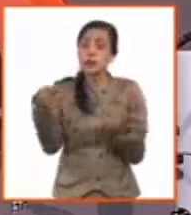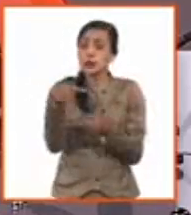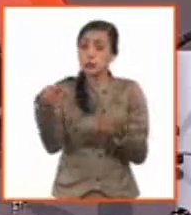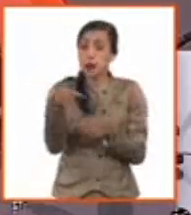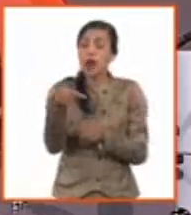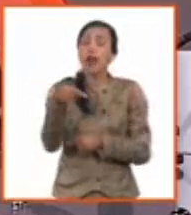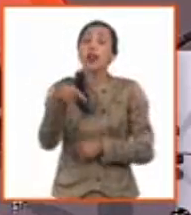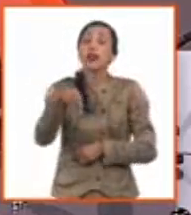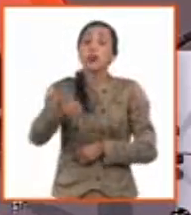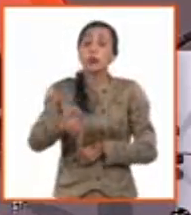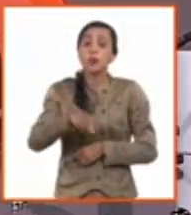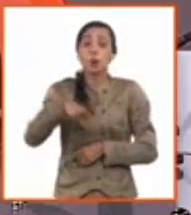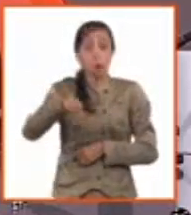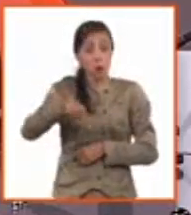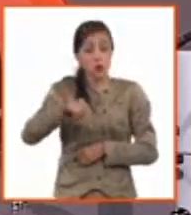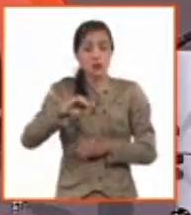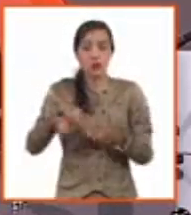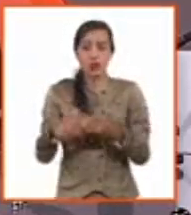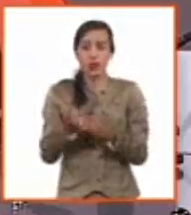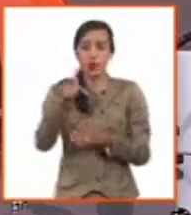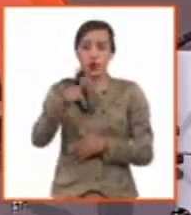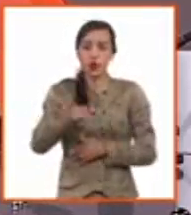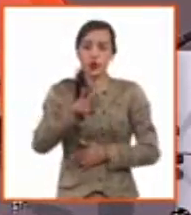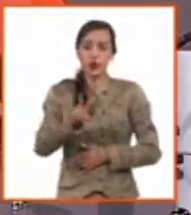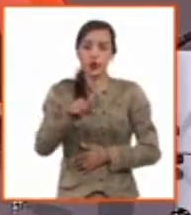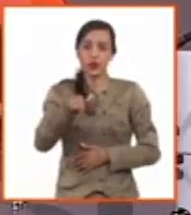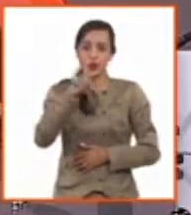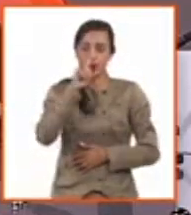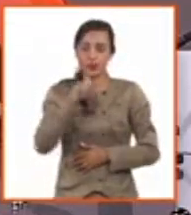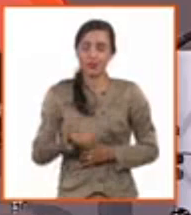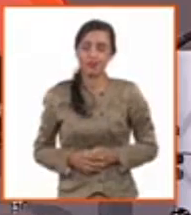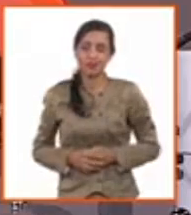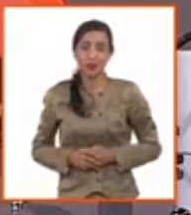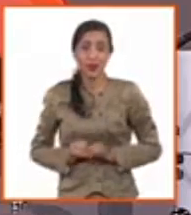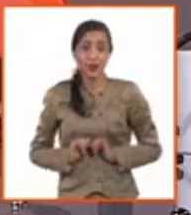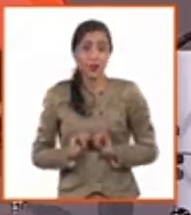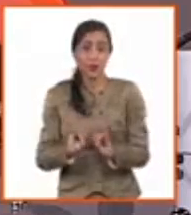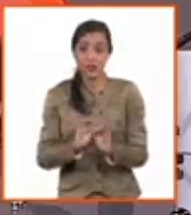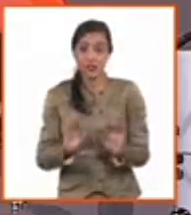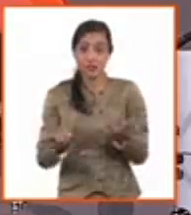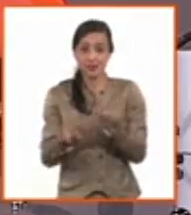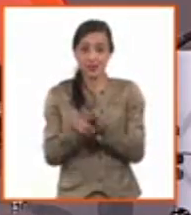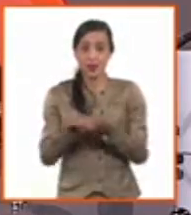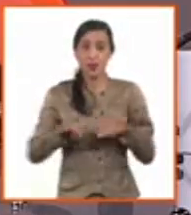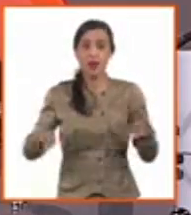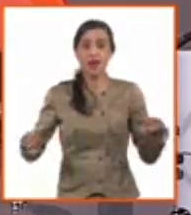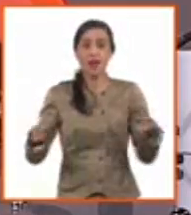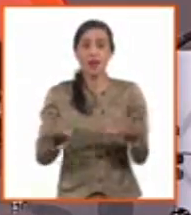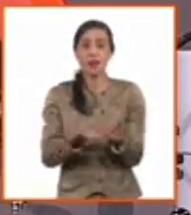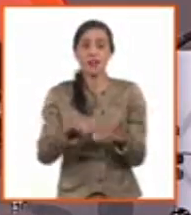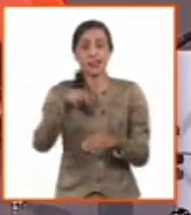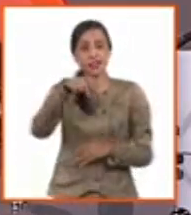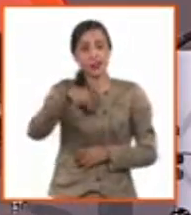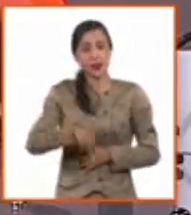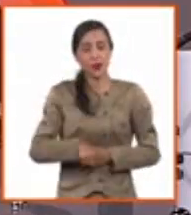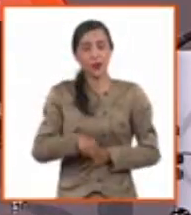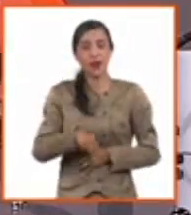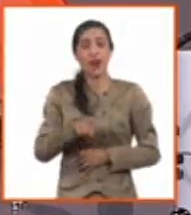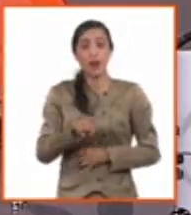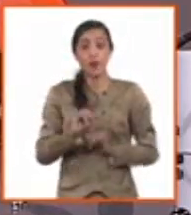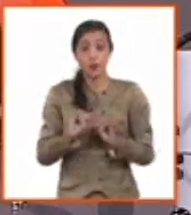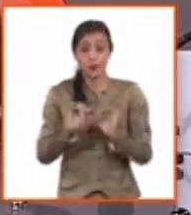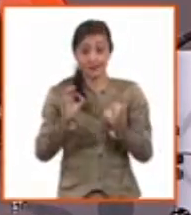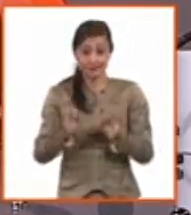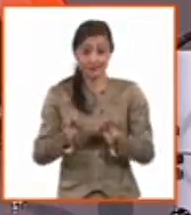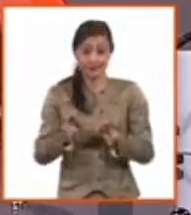principalmente a partir del próximo jueves 2 de junio con esta noticia comenzamos nuestra emisión de hoy